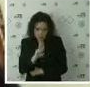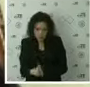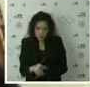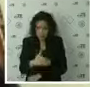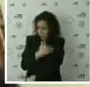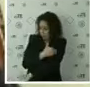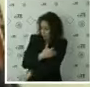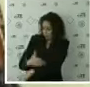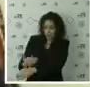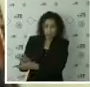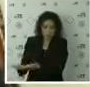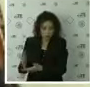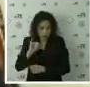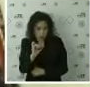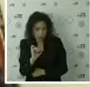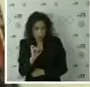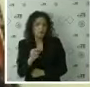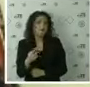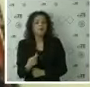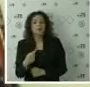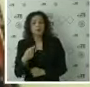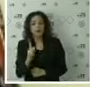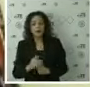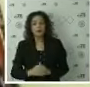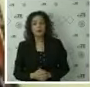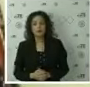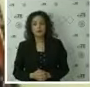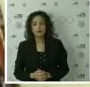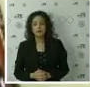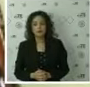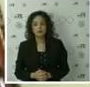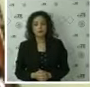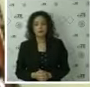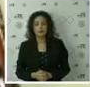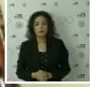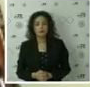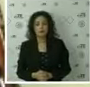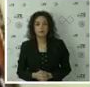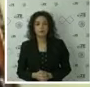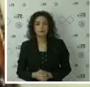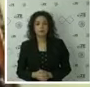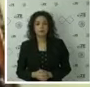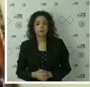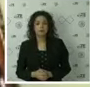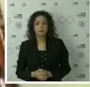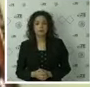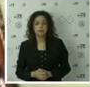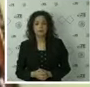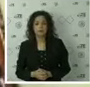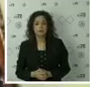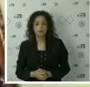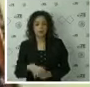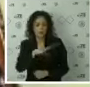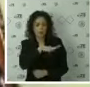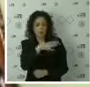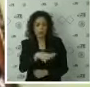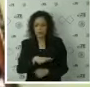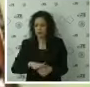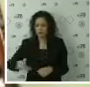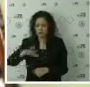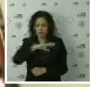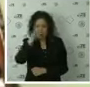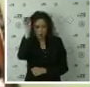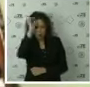familia, porque aquí, aunque se tenga una opinión generalizada, se